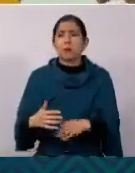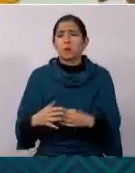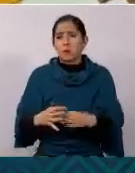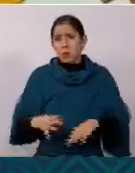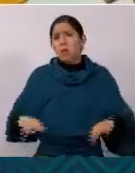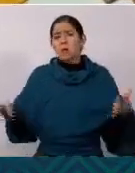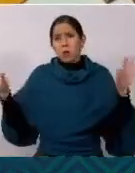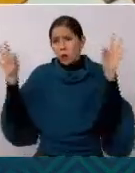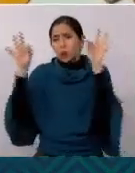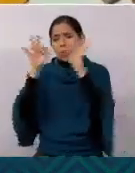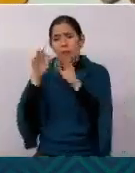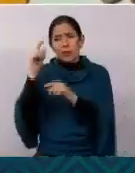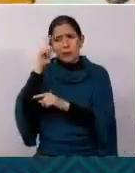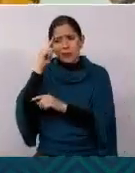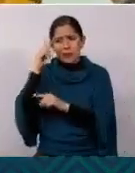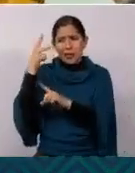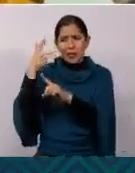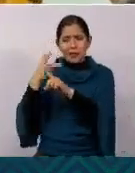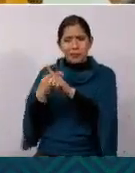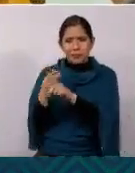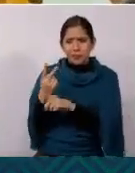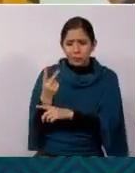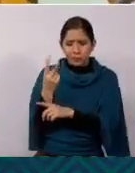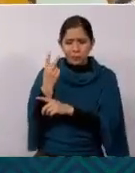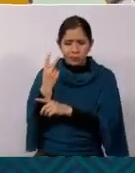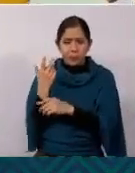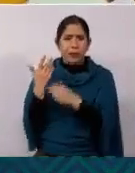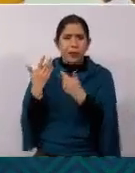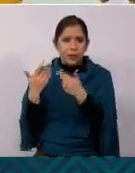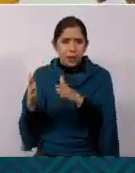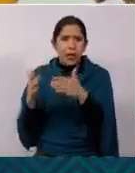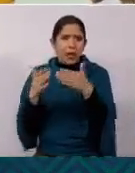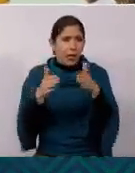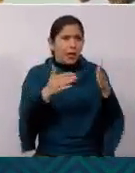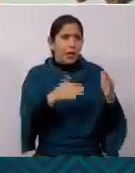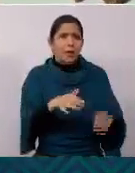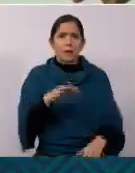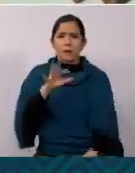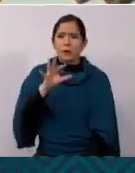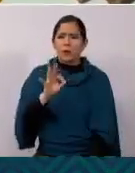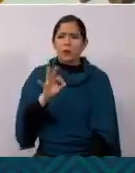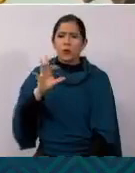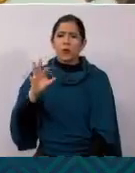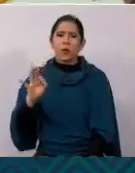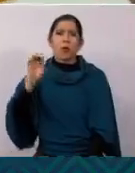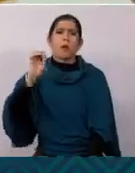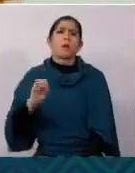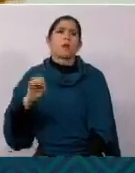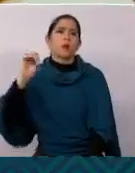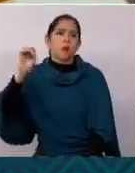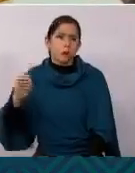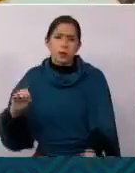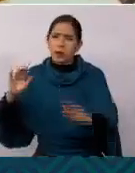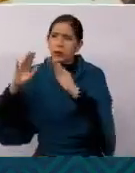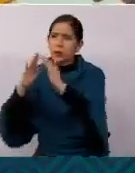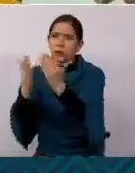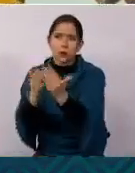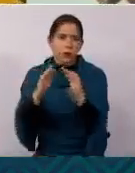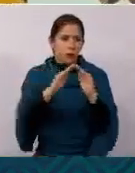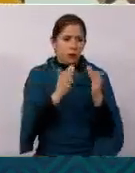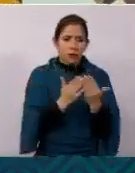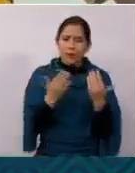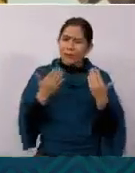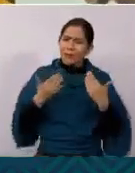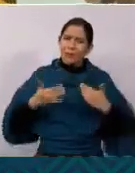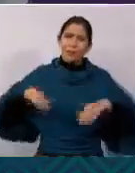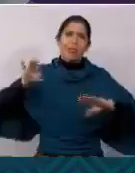destacar prácticamente haber llegado a más del 99% de la presencialidad en nuestras